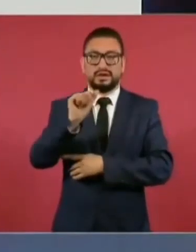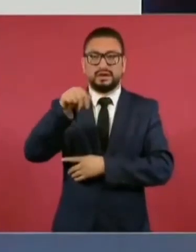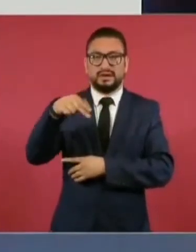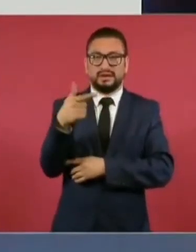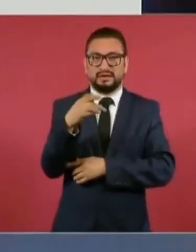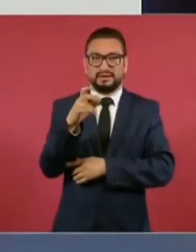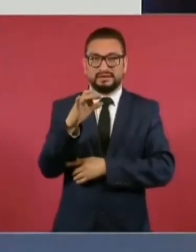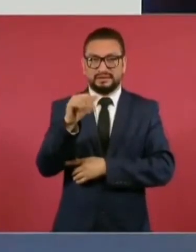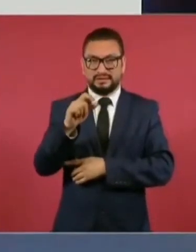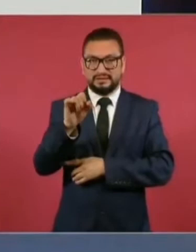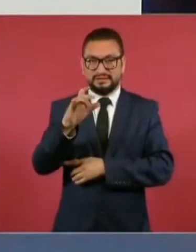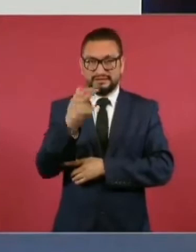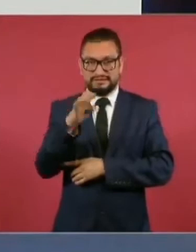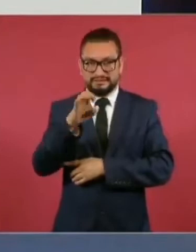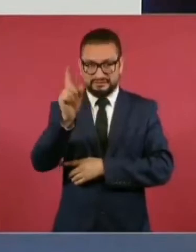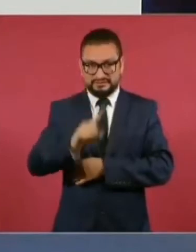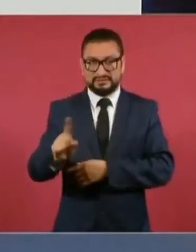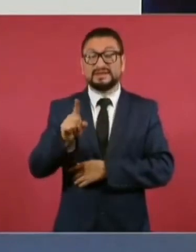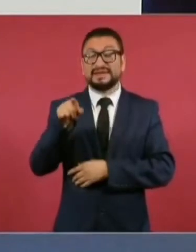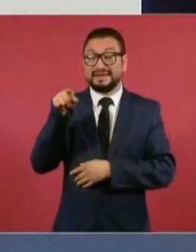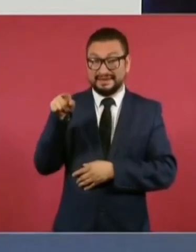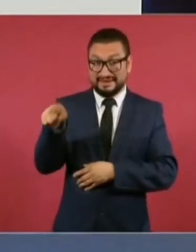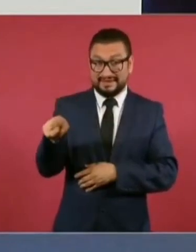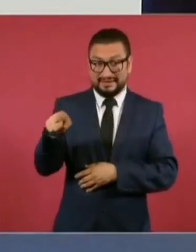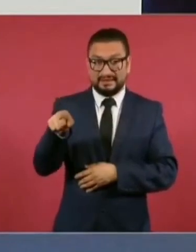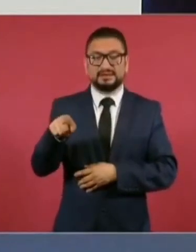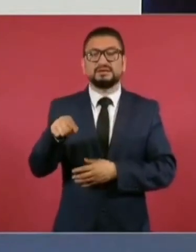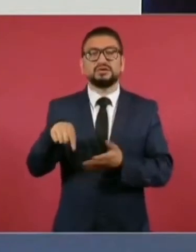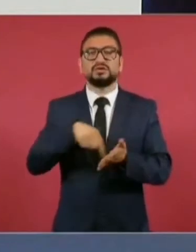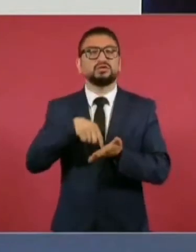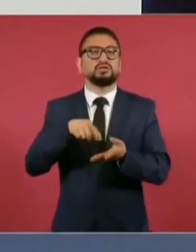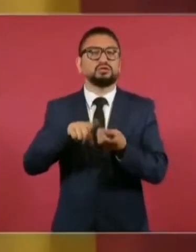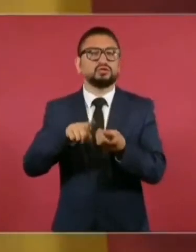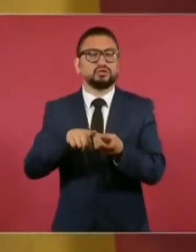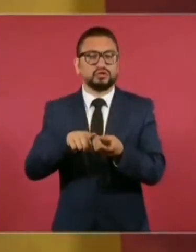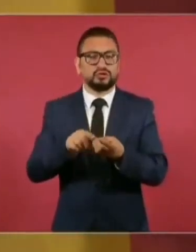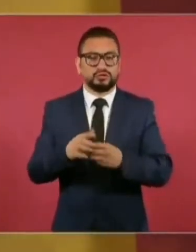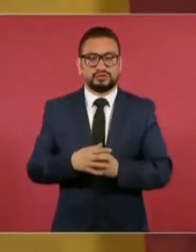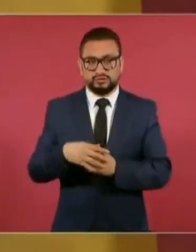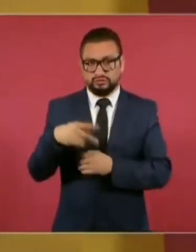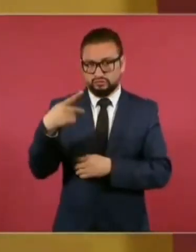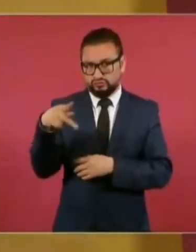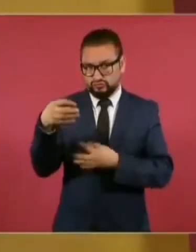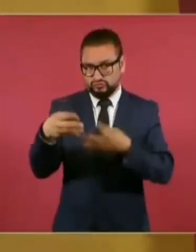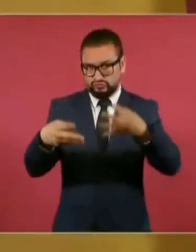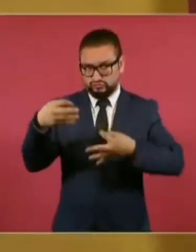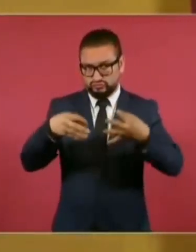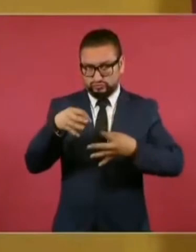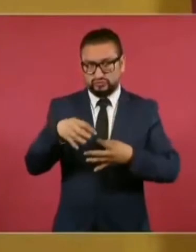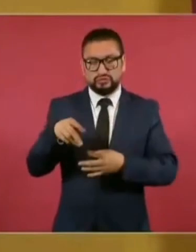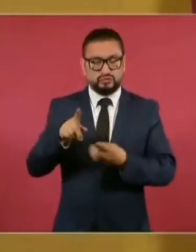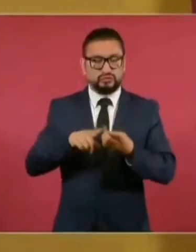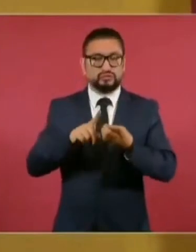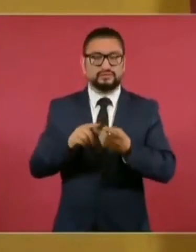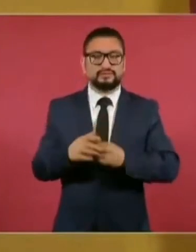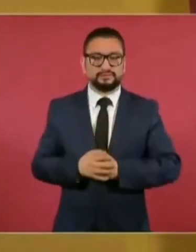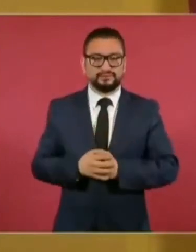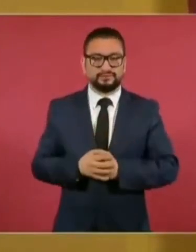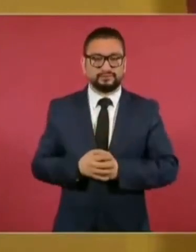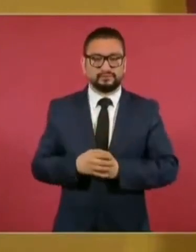Angélica Sánchez Hernández, con sede su juzgado